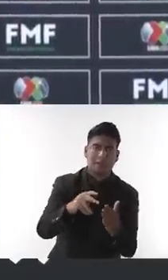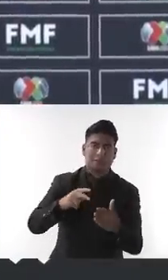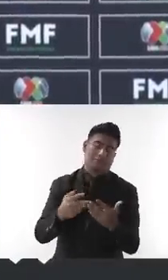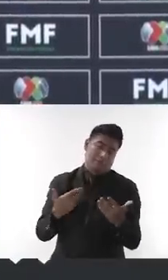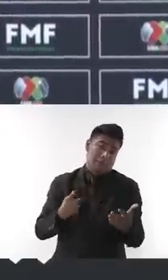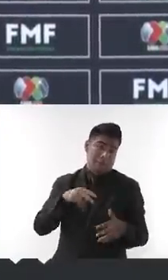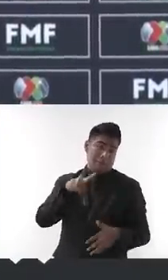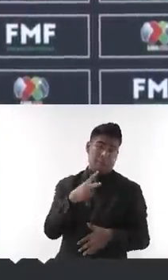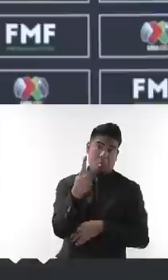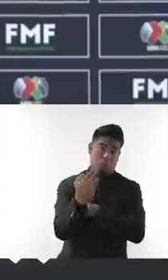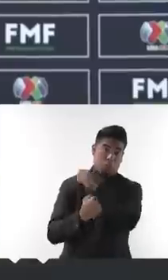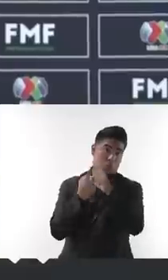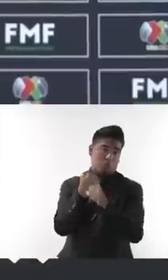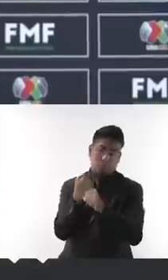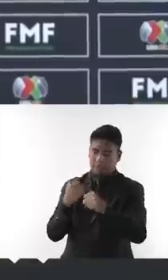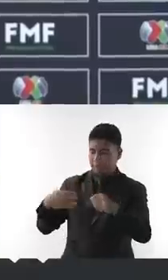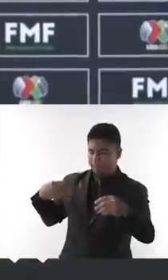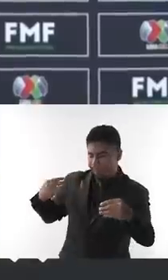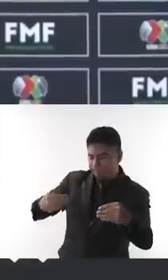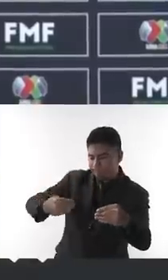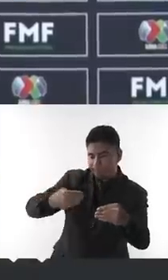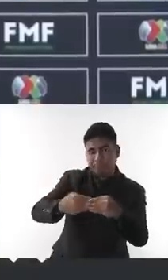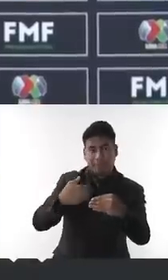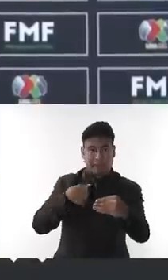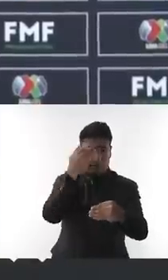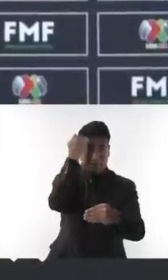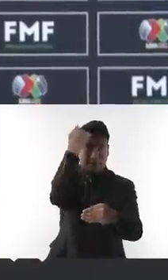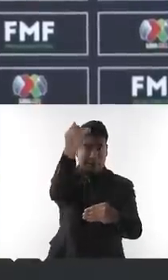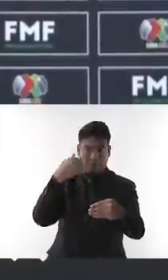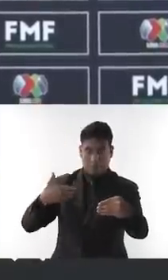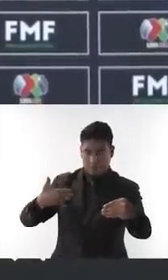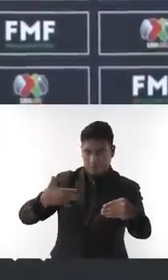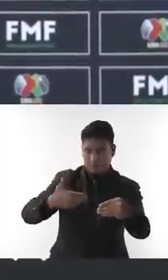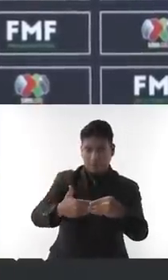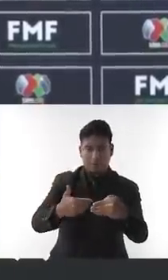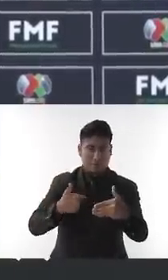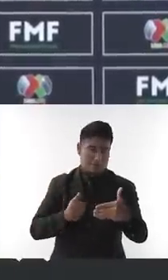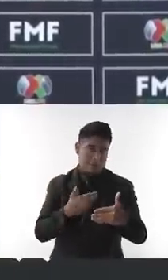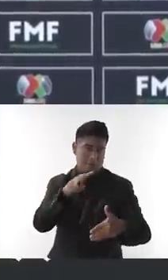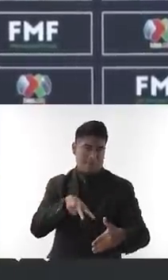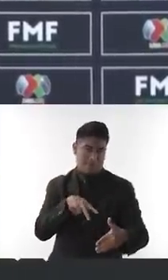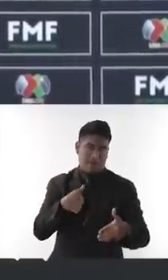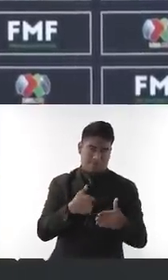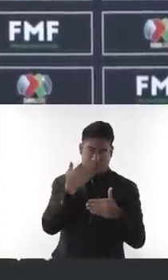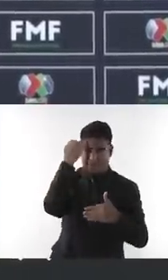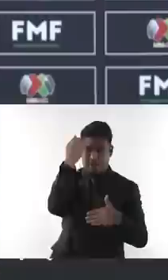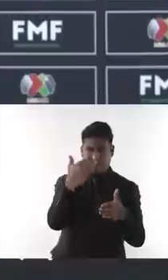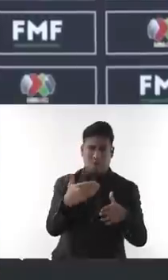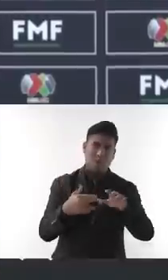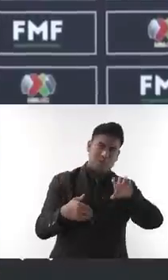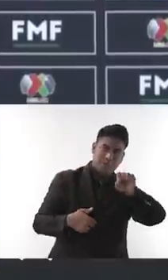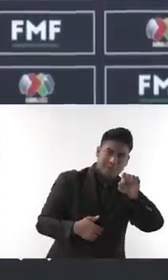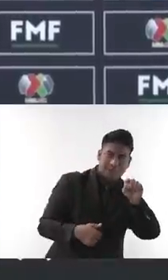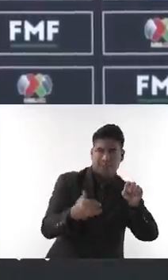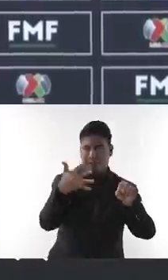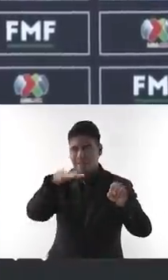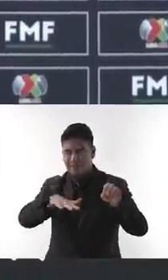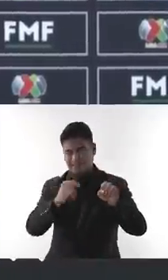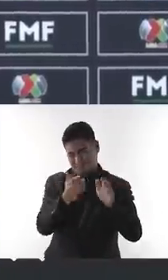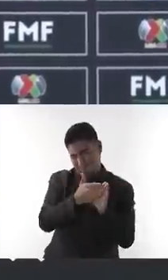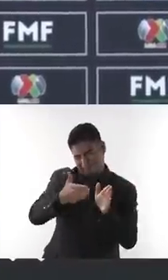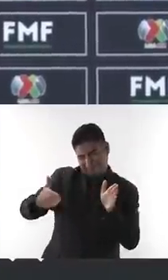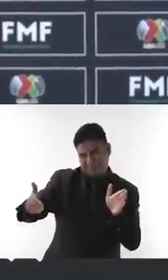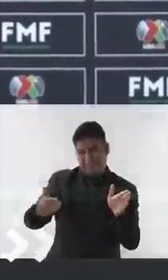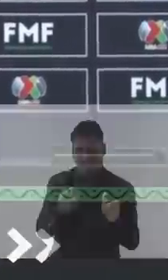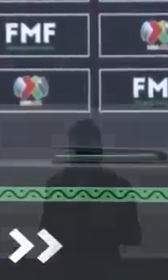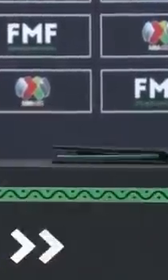bueno, 2 años, pero este periodo muy difícil de los 60 días. Yo voy a empezar esta presentación directo